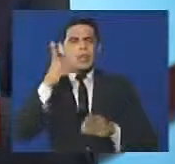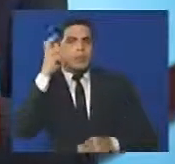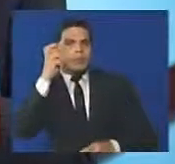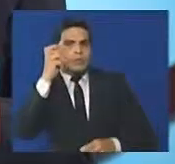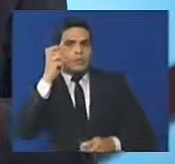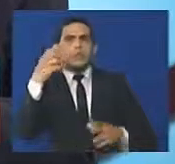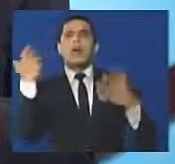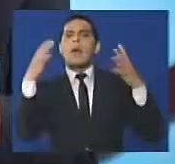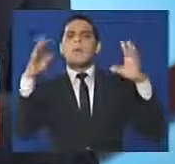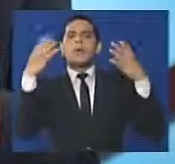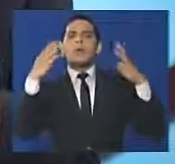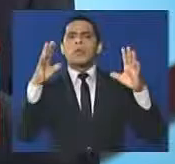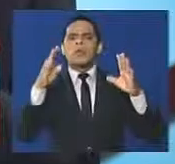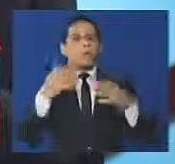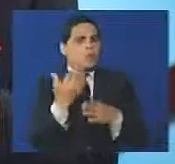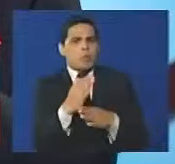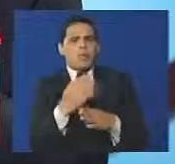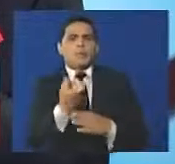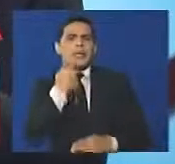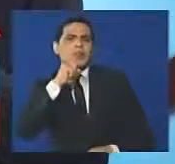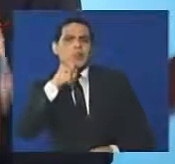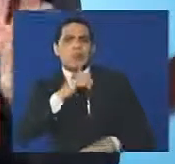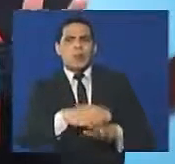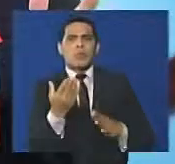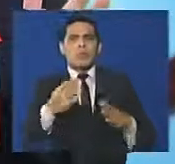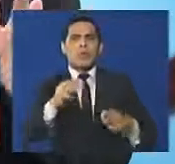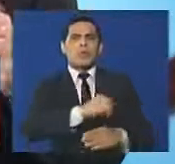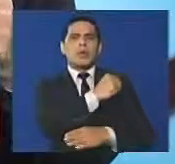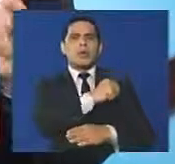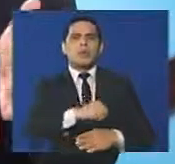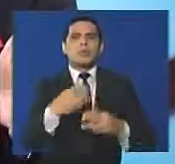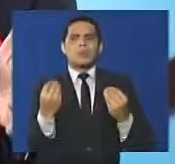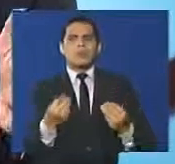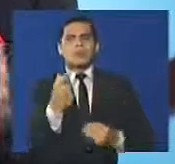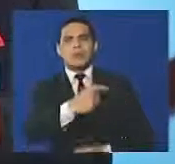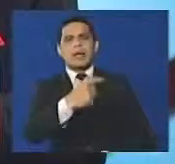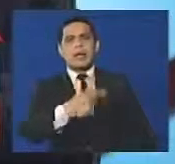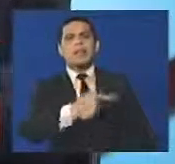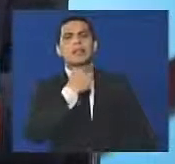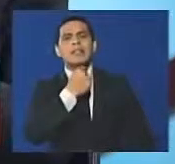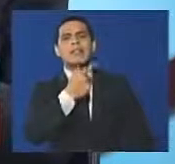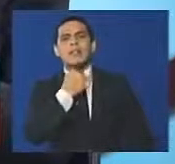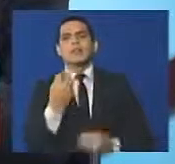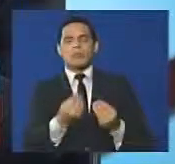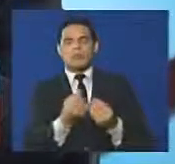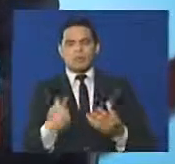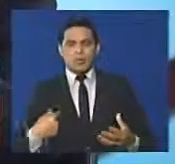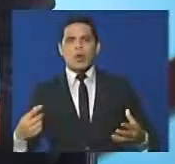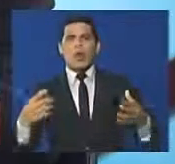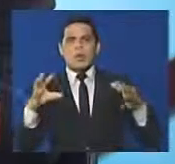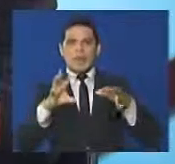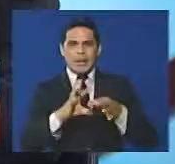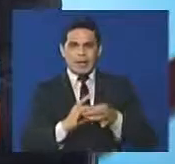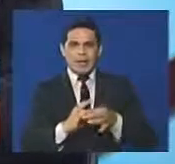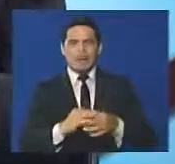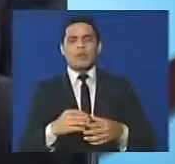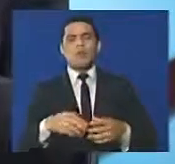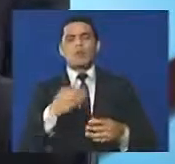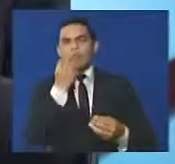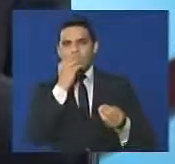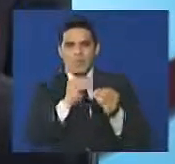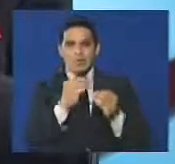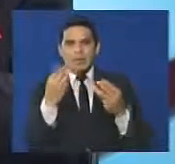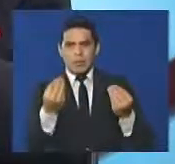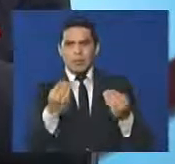y sea en Belarus, porque es una melodía, yo no sé por qué le gusta tanto, y yo la mezclé con Bésame Mucho y